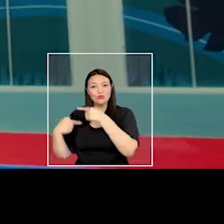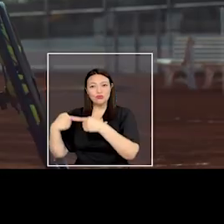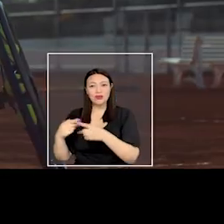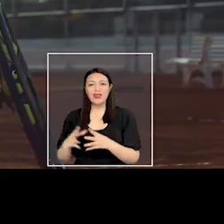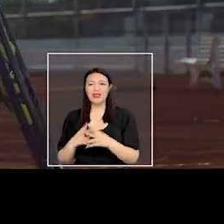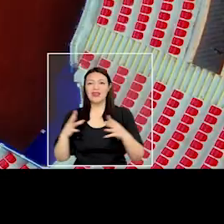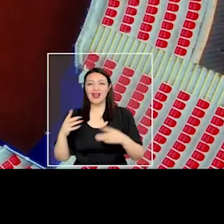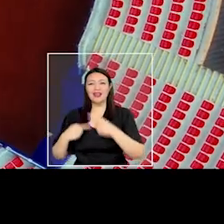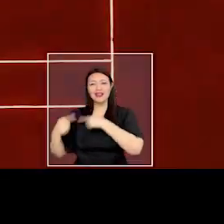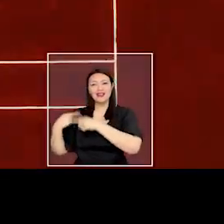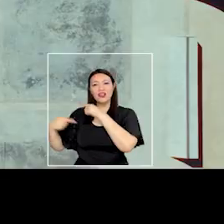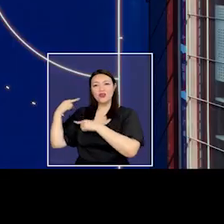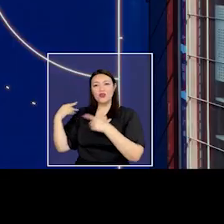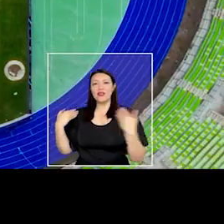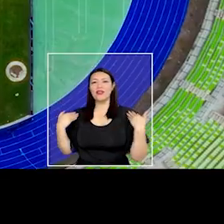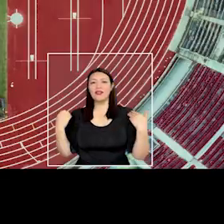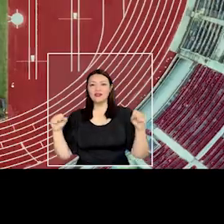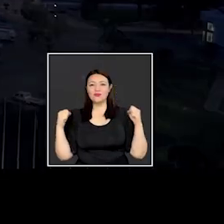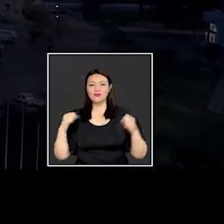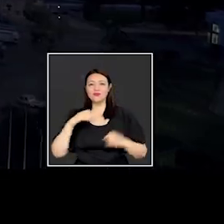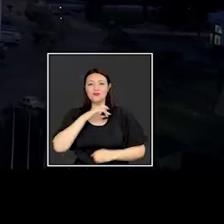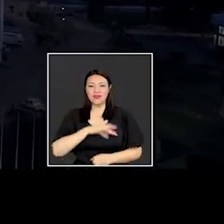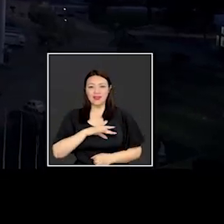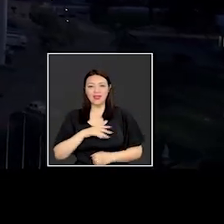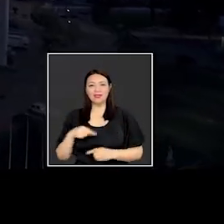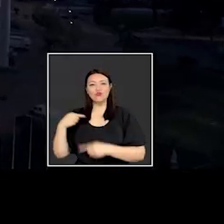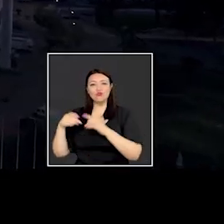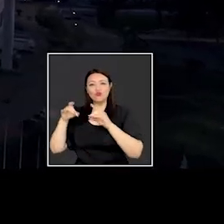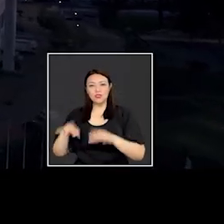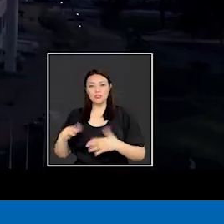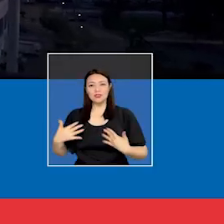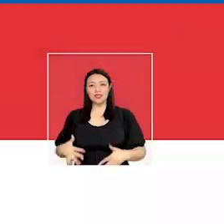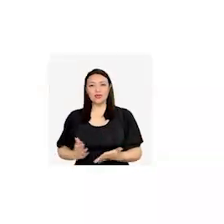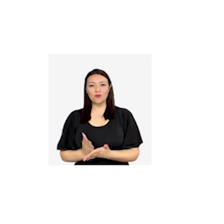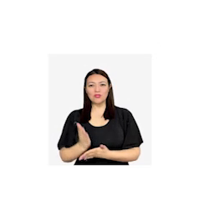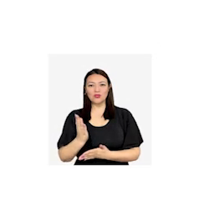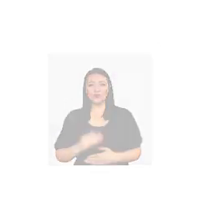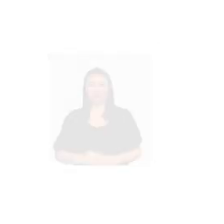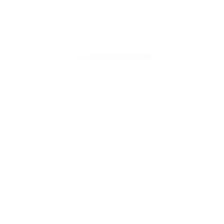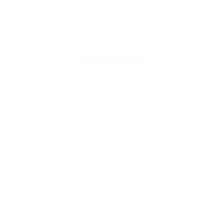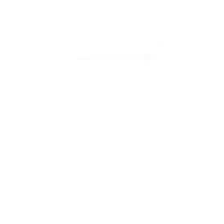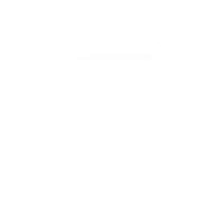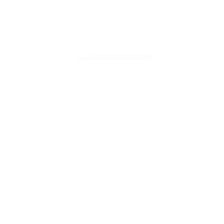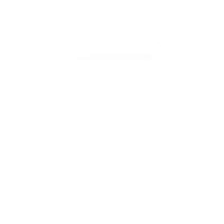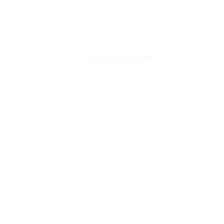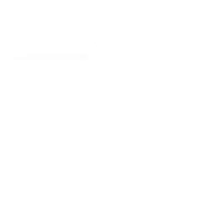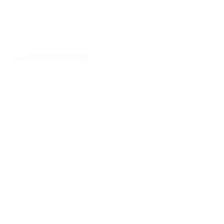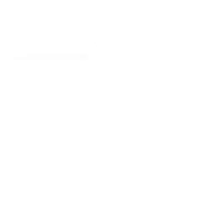legado más grande de la historia del deporte en Chile. El legado ya comenzó.